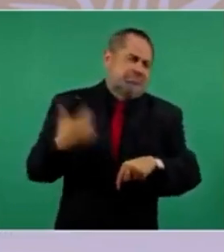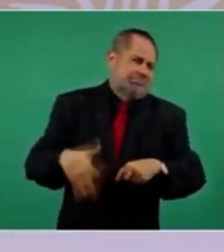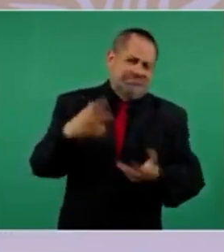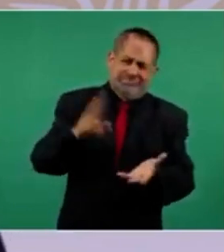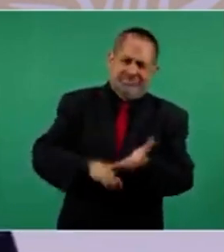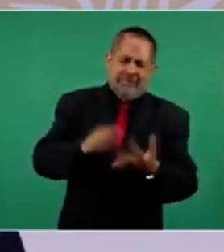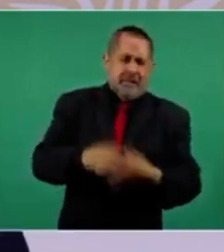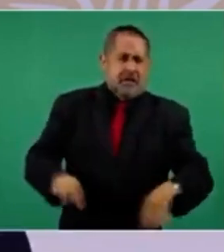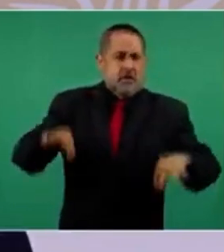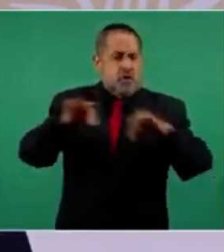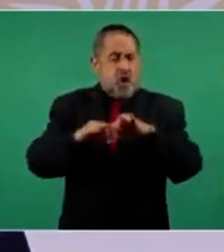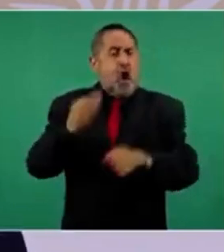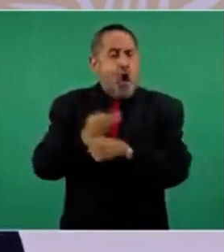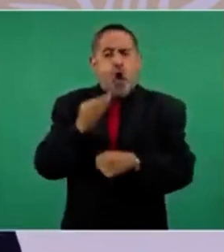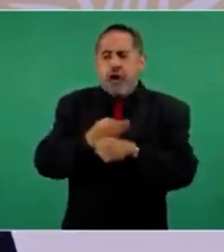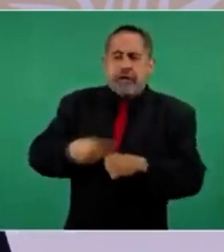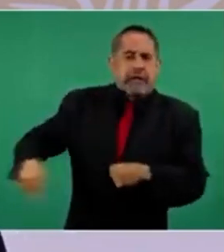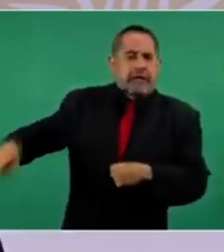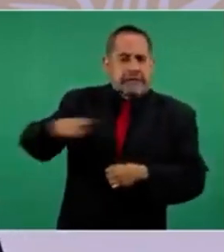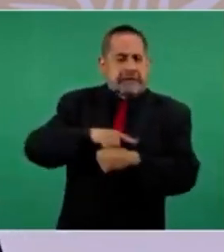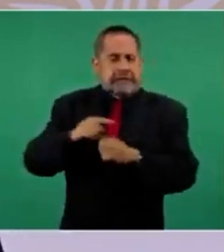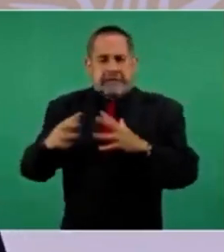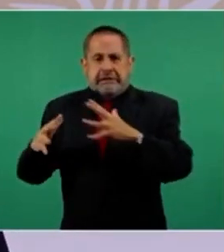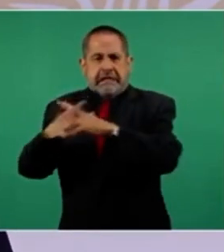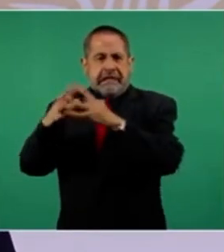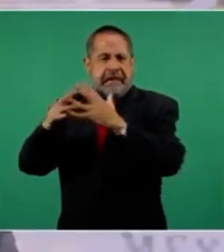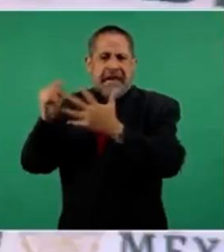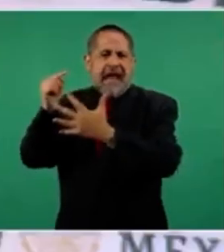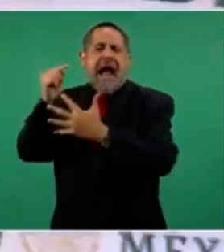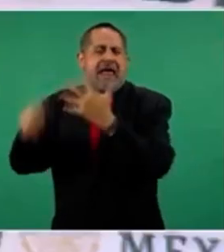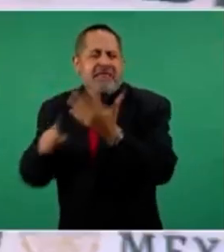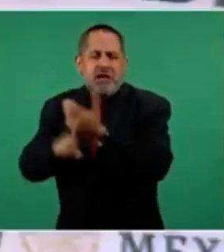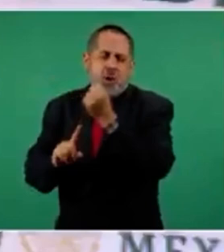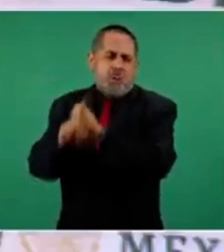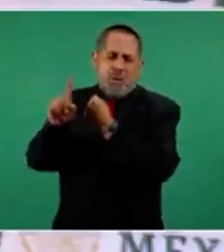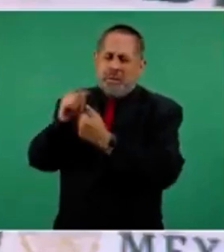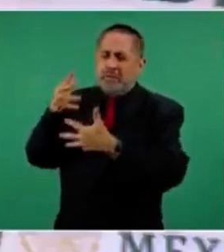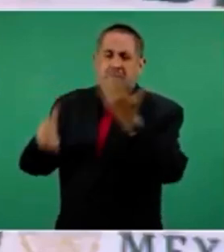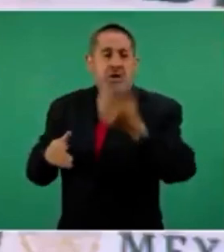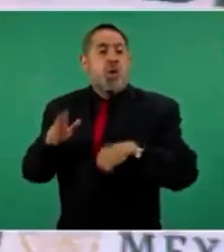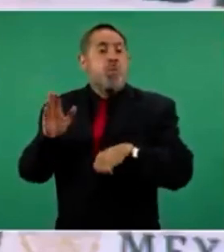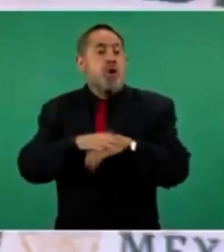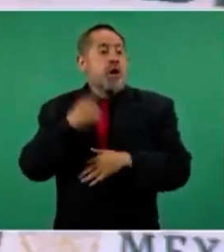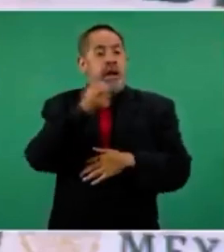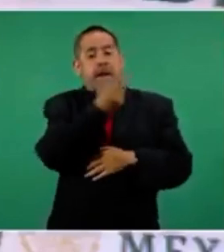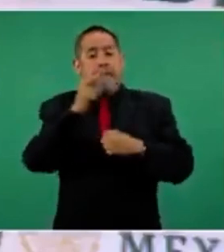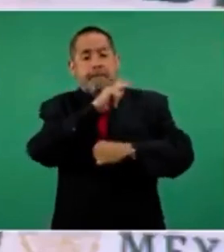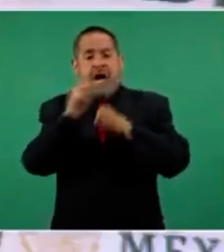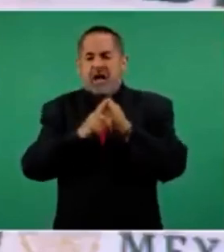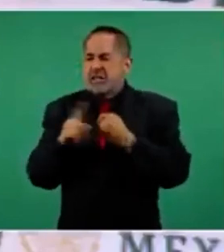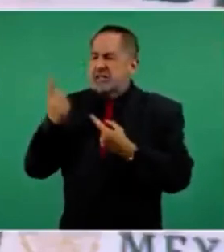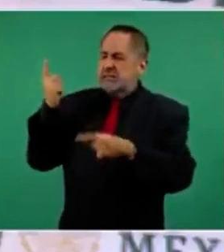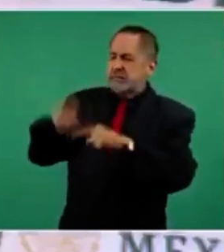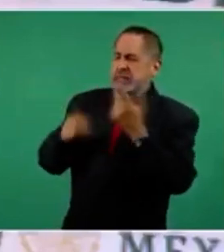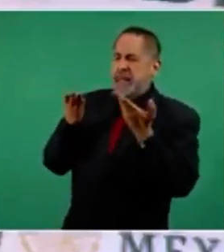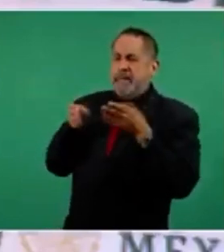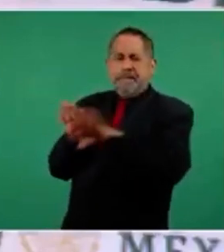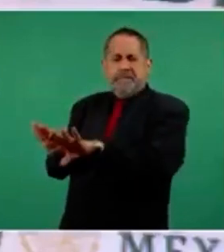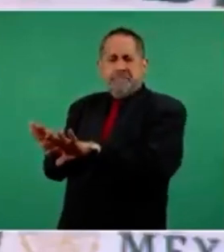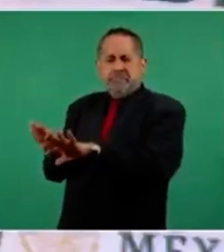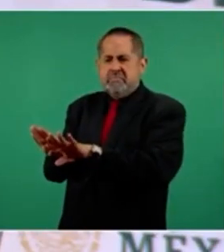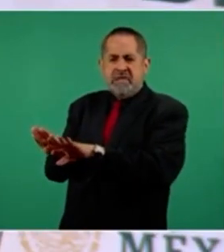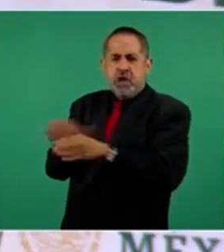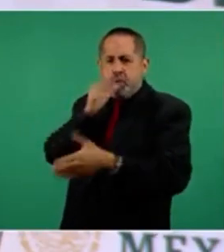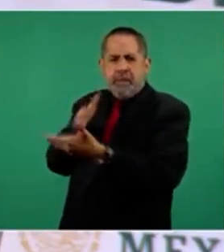en momentos en que sufrimos los embates de una guerra multidimensional con un bloqueo criminal recrudecido oportunistamente con